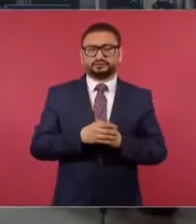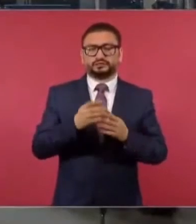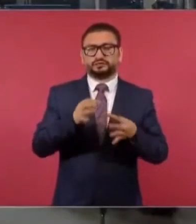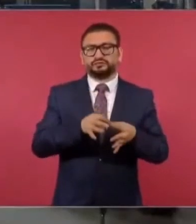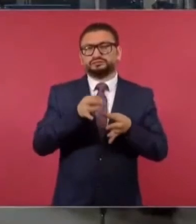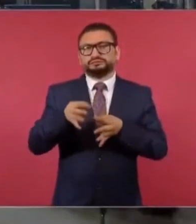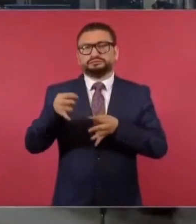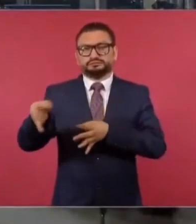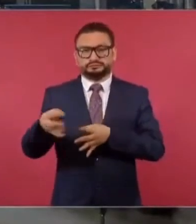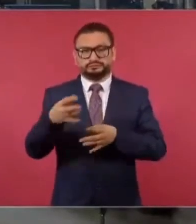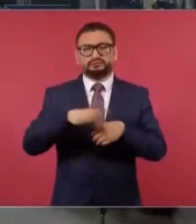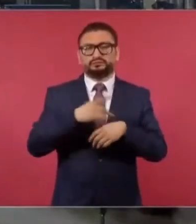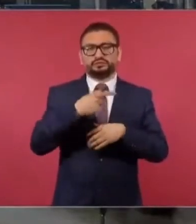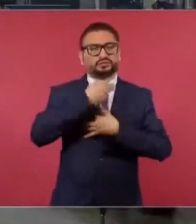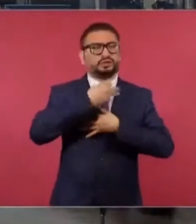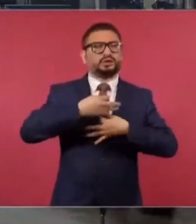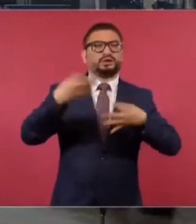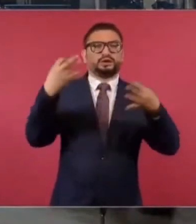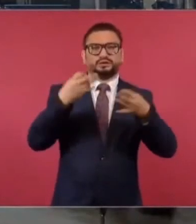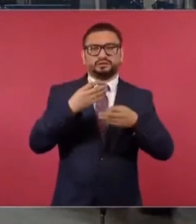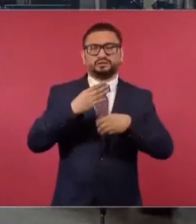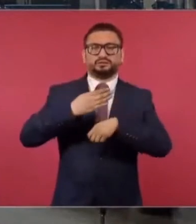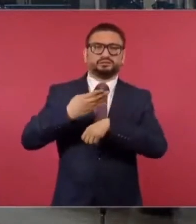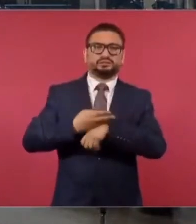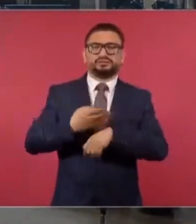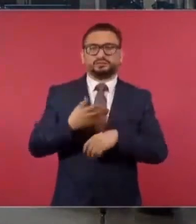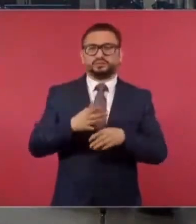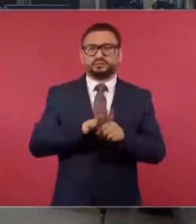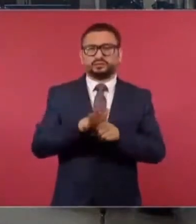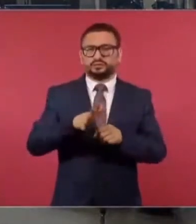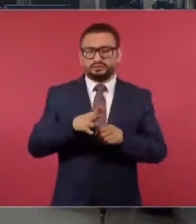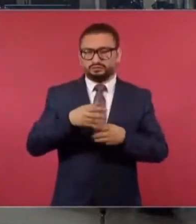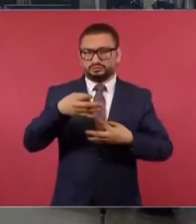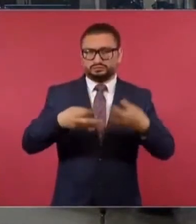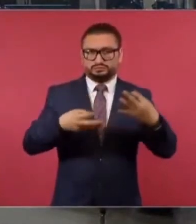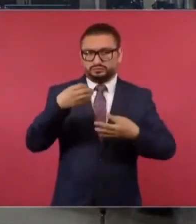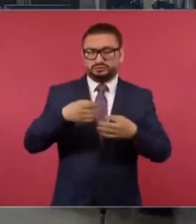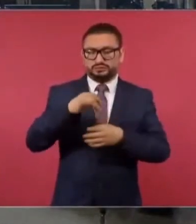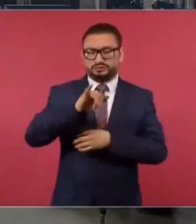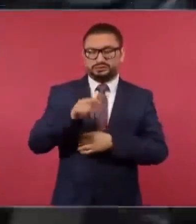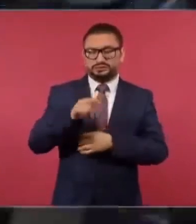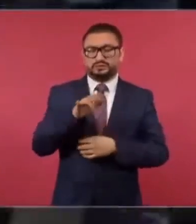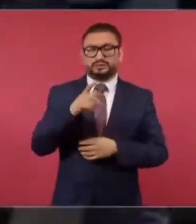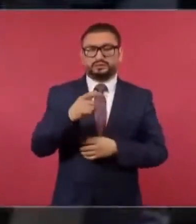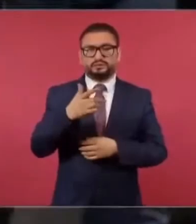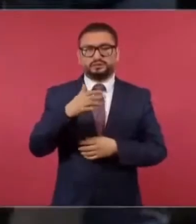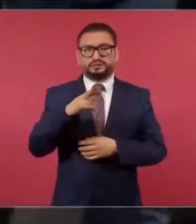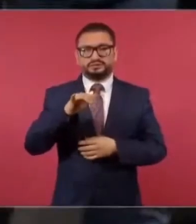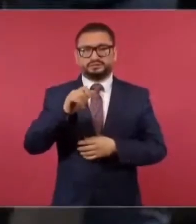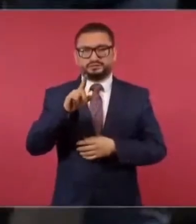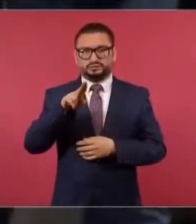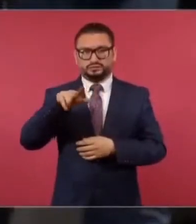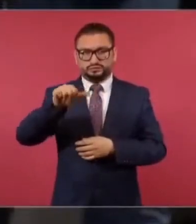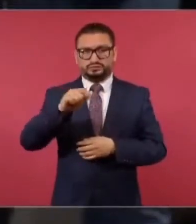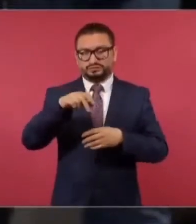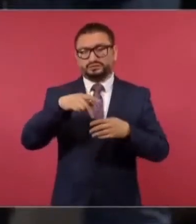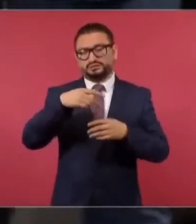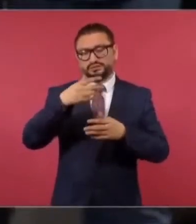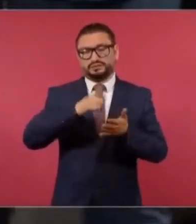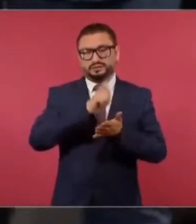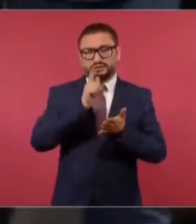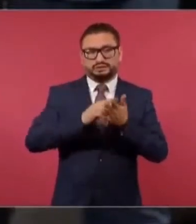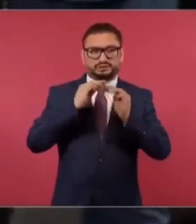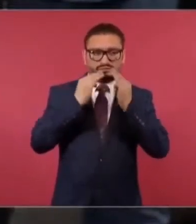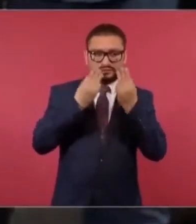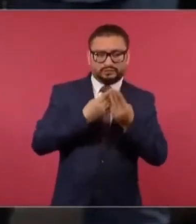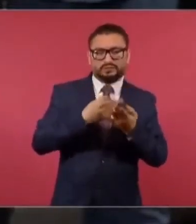Pospuso el dar a conocer la penalidad de la condena a Genaro García Luna por los delitos de narcotráfico, falsedad